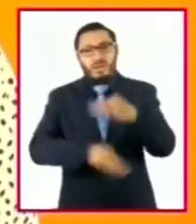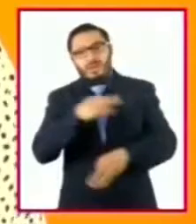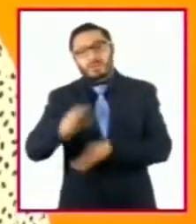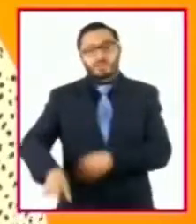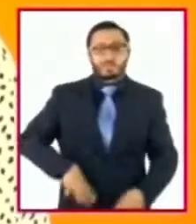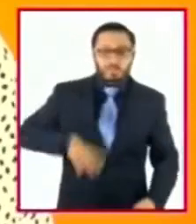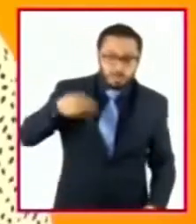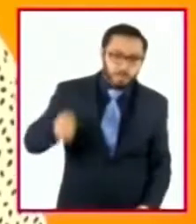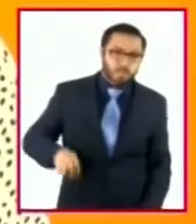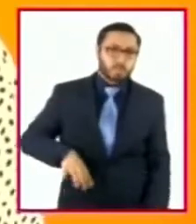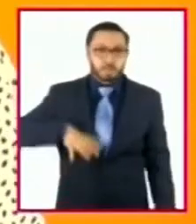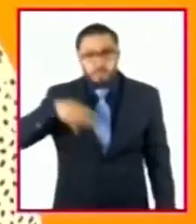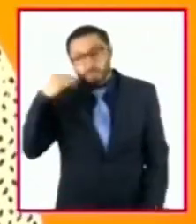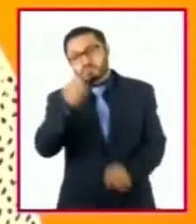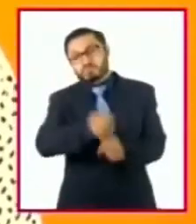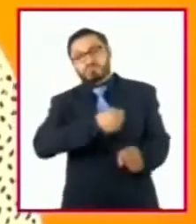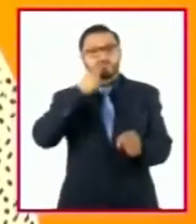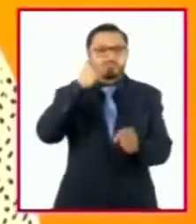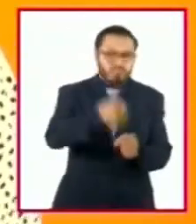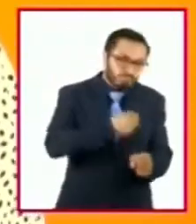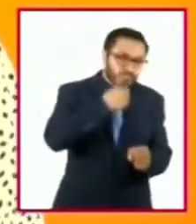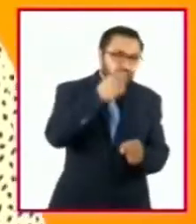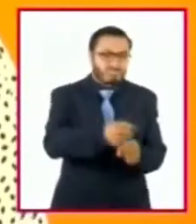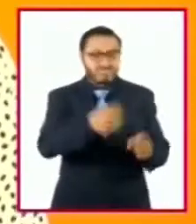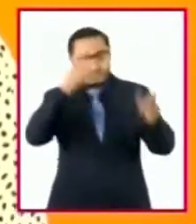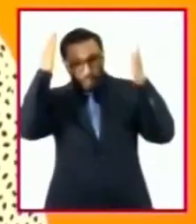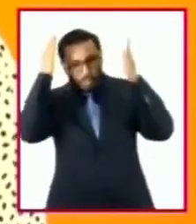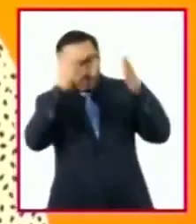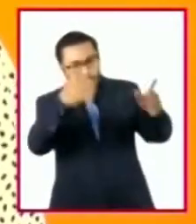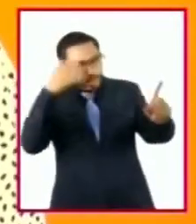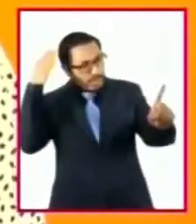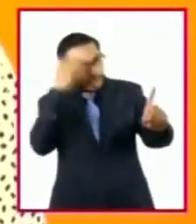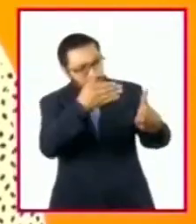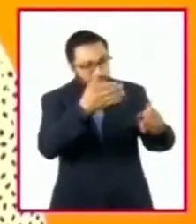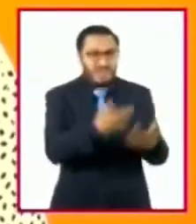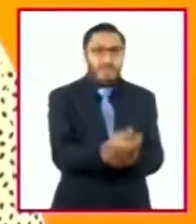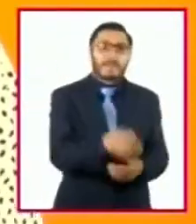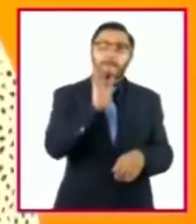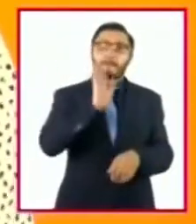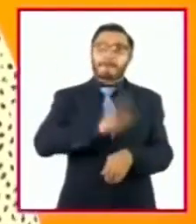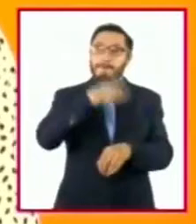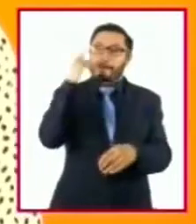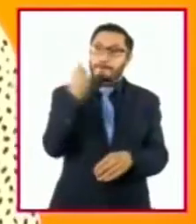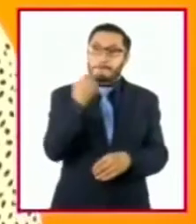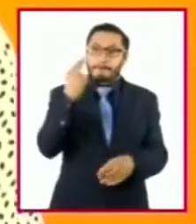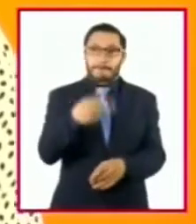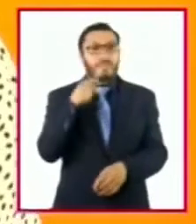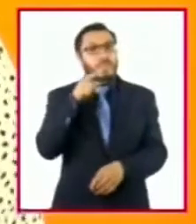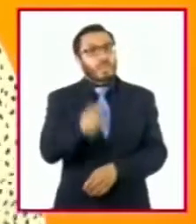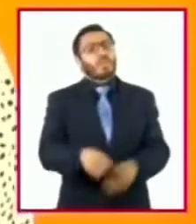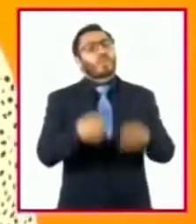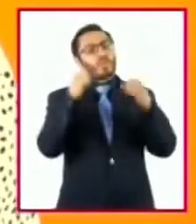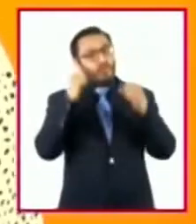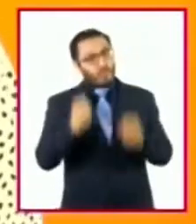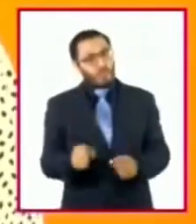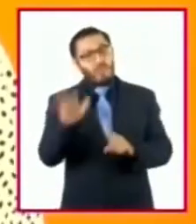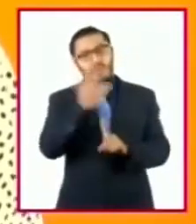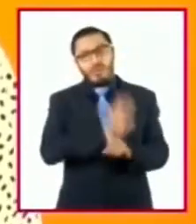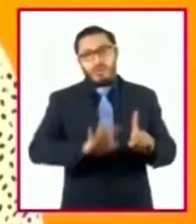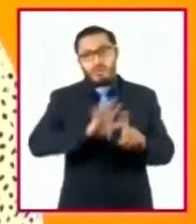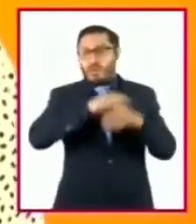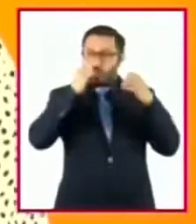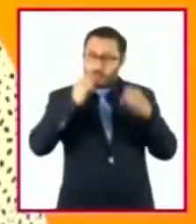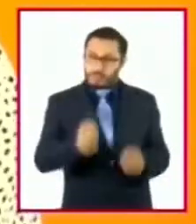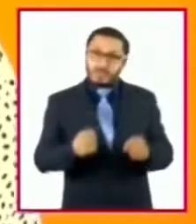práctica, todo se alcanza con determinación. Ante todo, lo que más necesitas es estar convencido que en este momento de tu